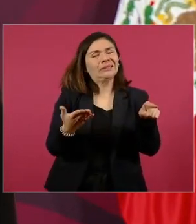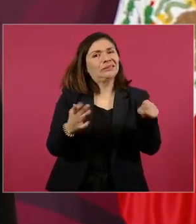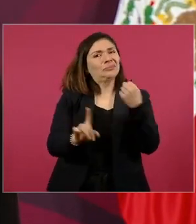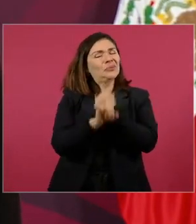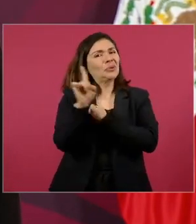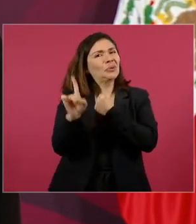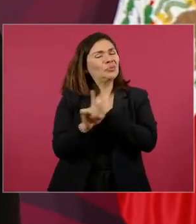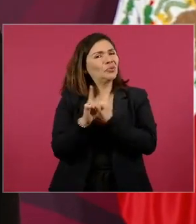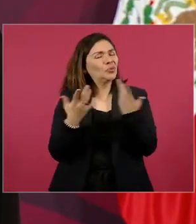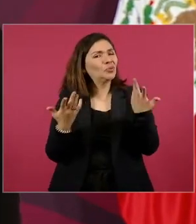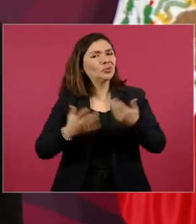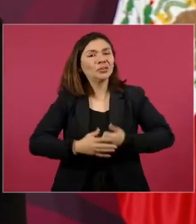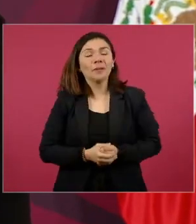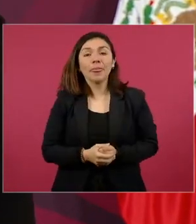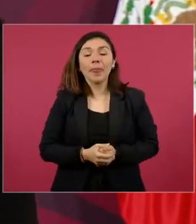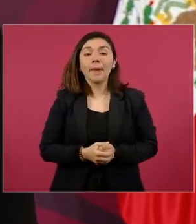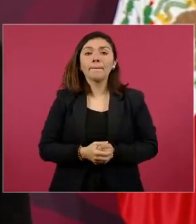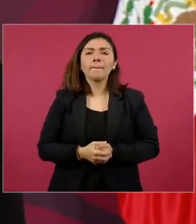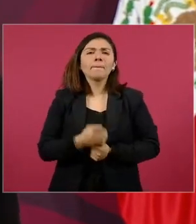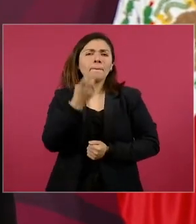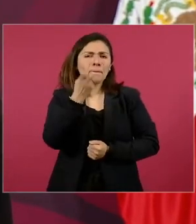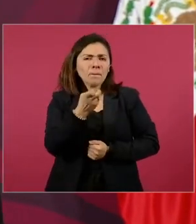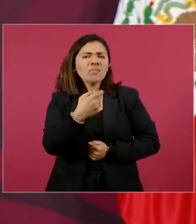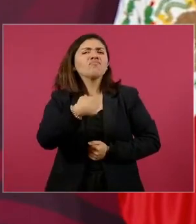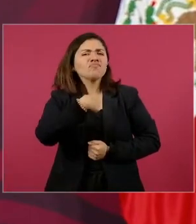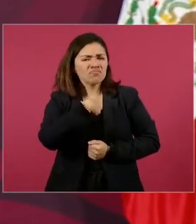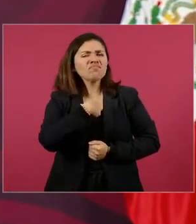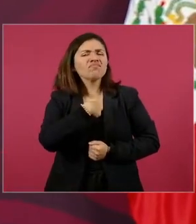Entonces, yo le